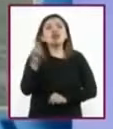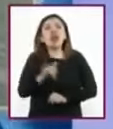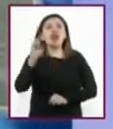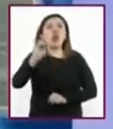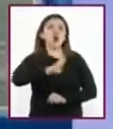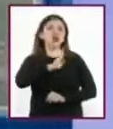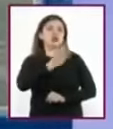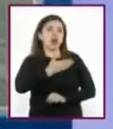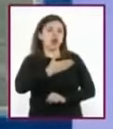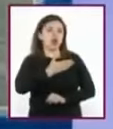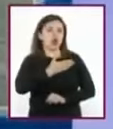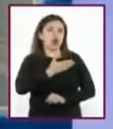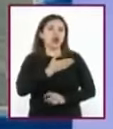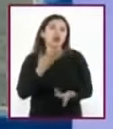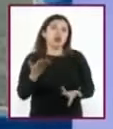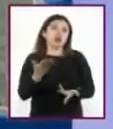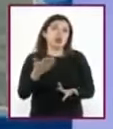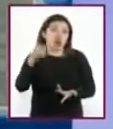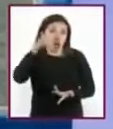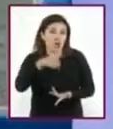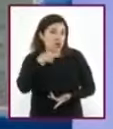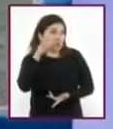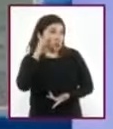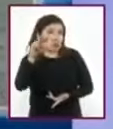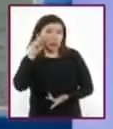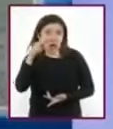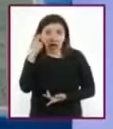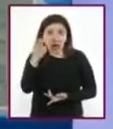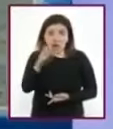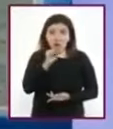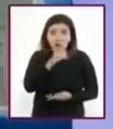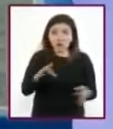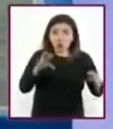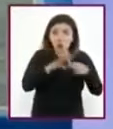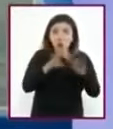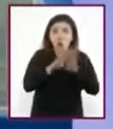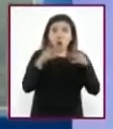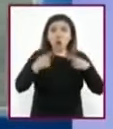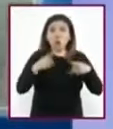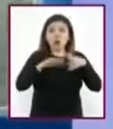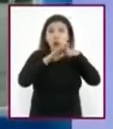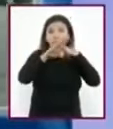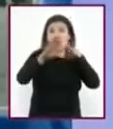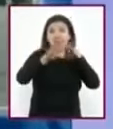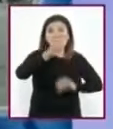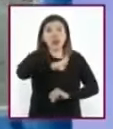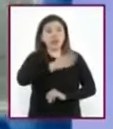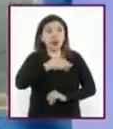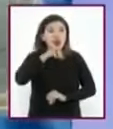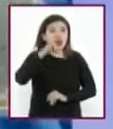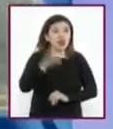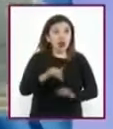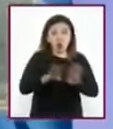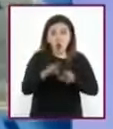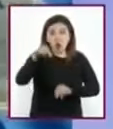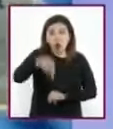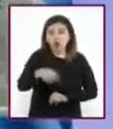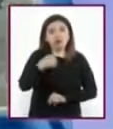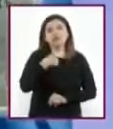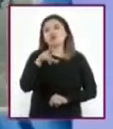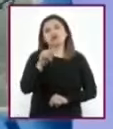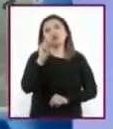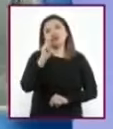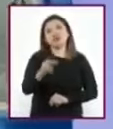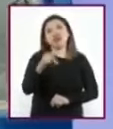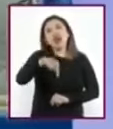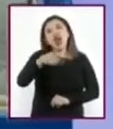española. En cambio, acá yo no vi tanta cantidad de inmigrantes italianos y españoles como tenemos nosotros. Y quizá